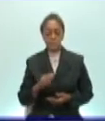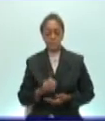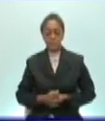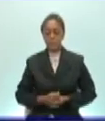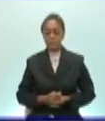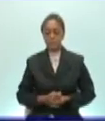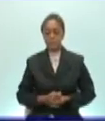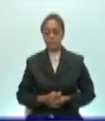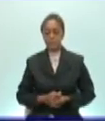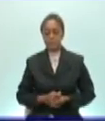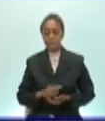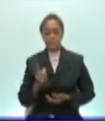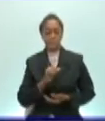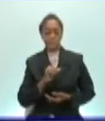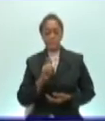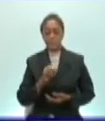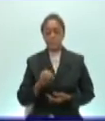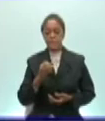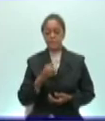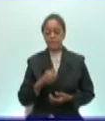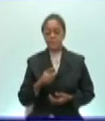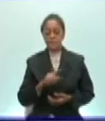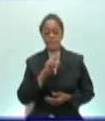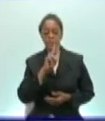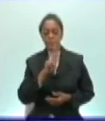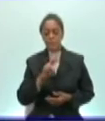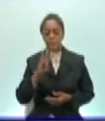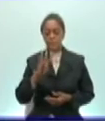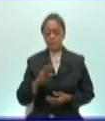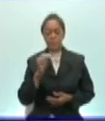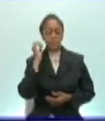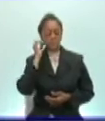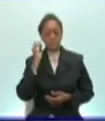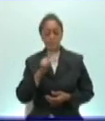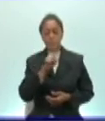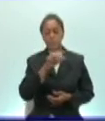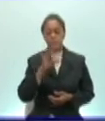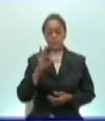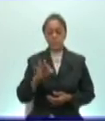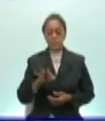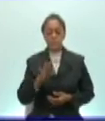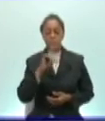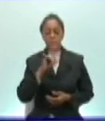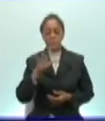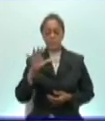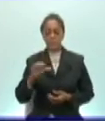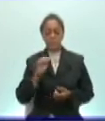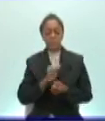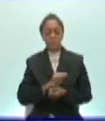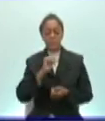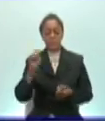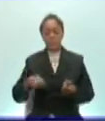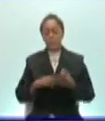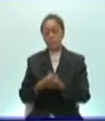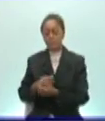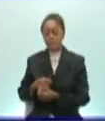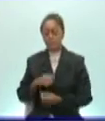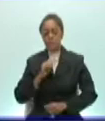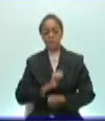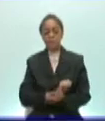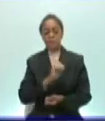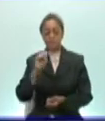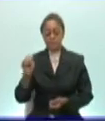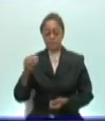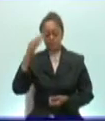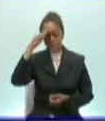Fernandina. Pero no pudieron evitar que el 24 de febrero de 1895 estallara nuestras guerras por independencia. Estamos